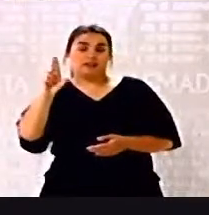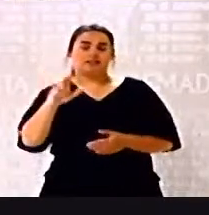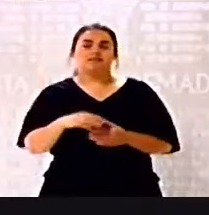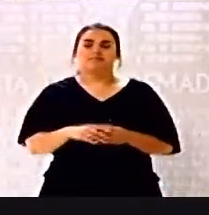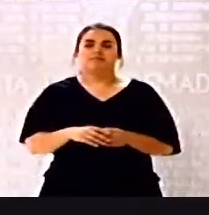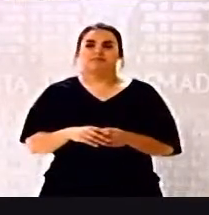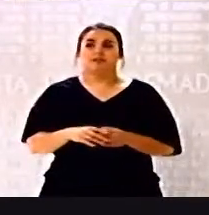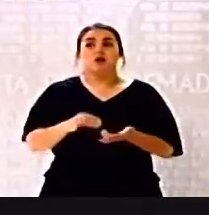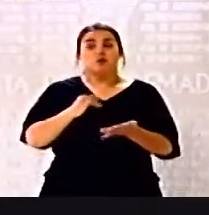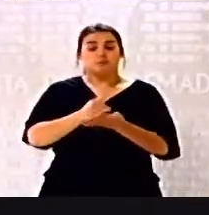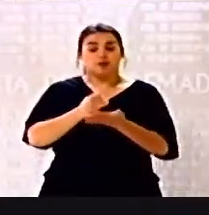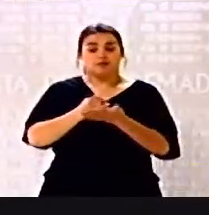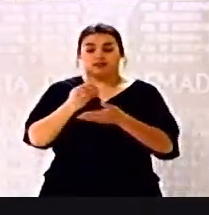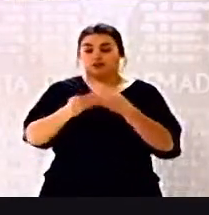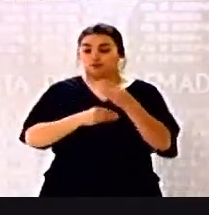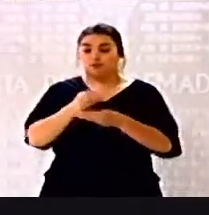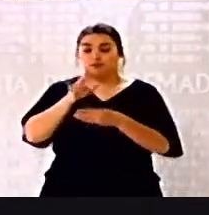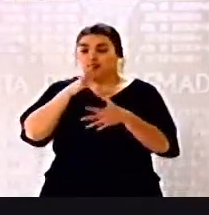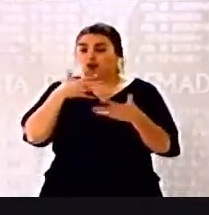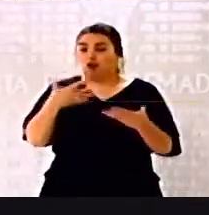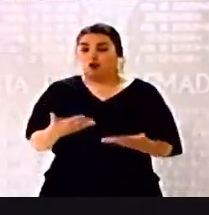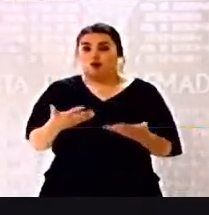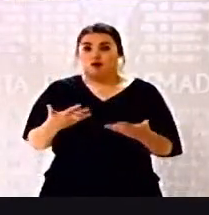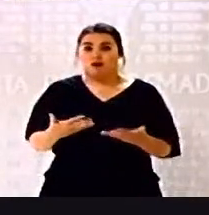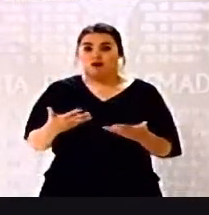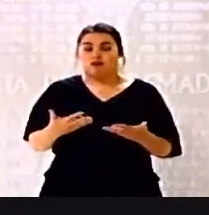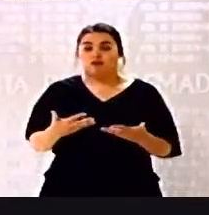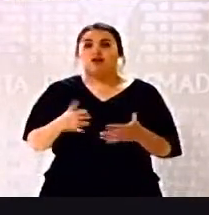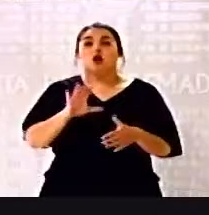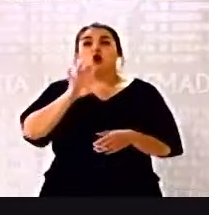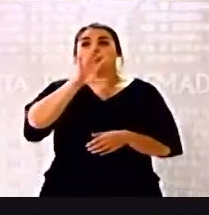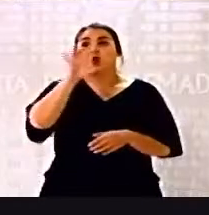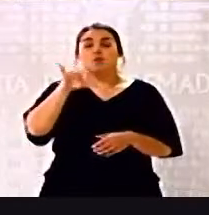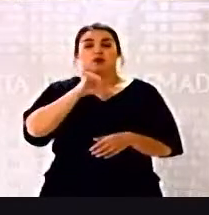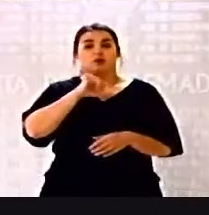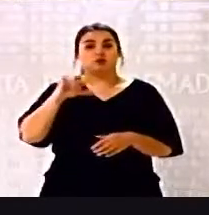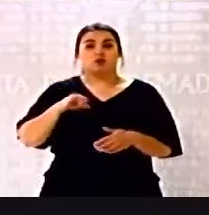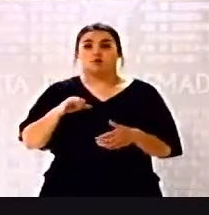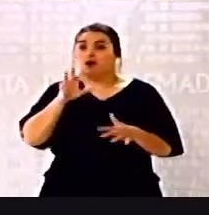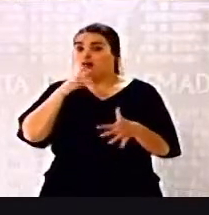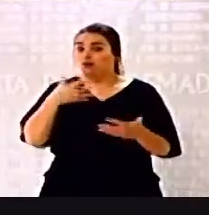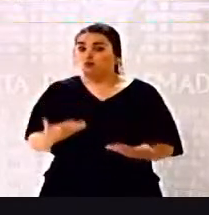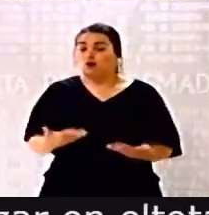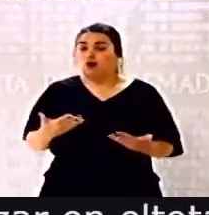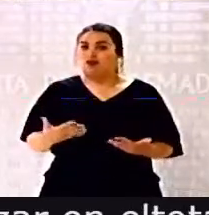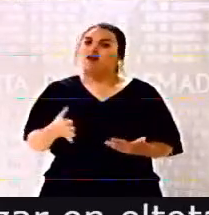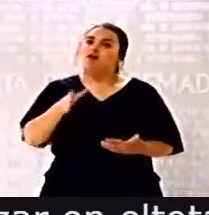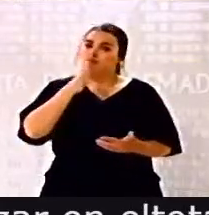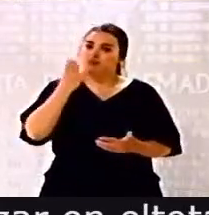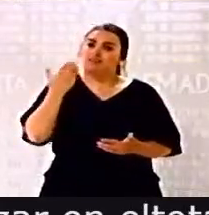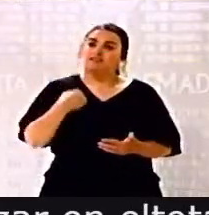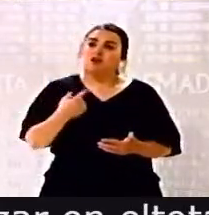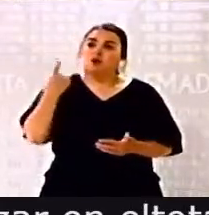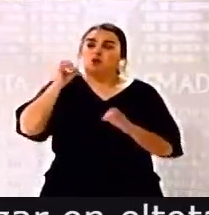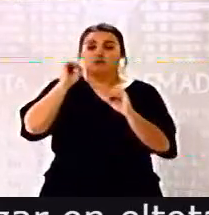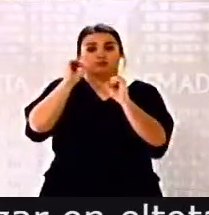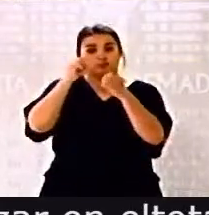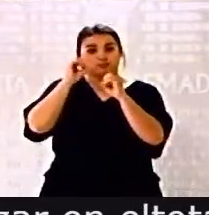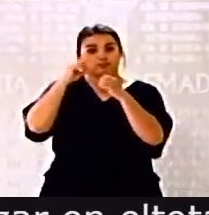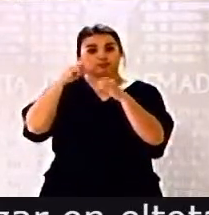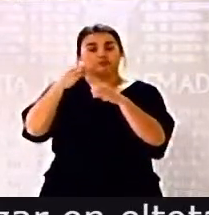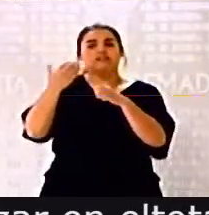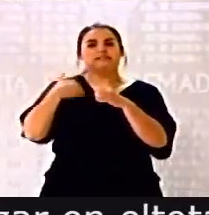las PCRs que se pueden realizar en el total de la comunidad autónoma a día de hoy, porque ya hay uno de los laboratorios que